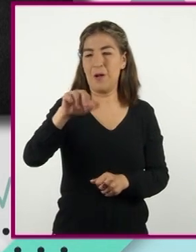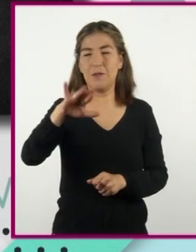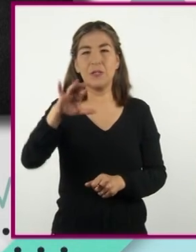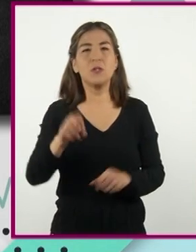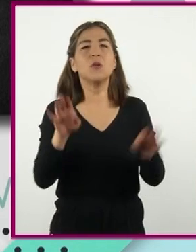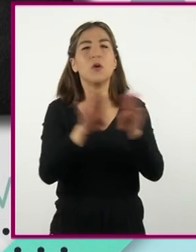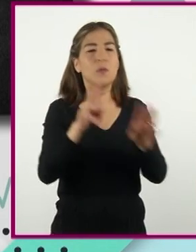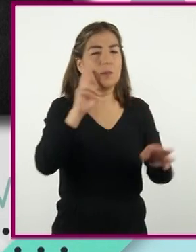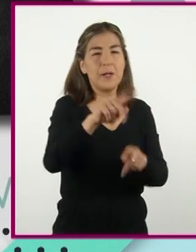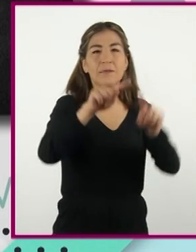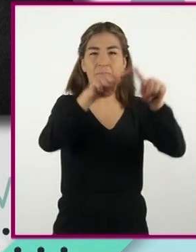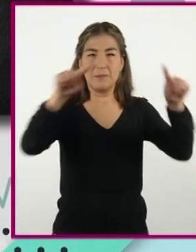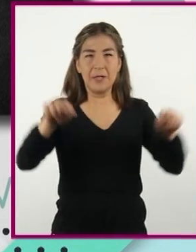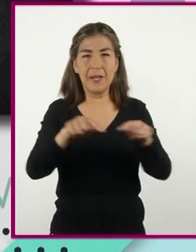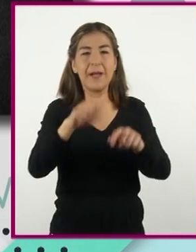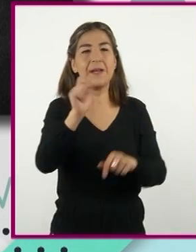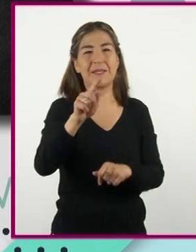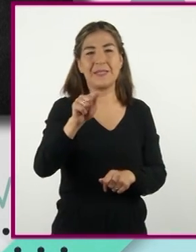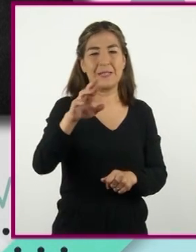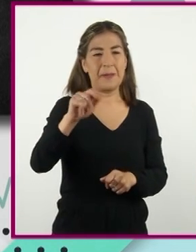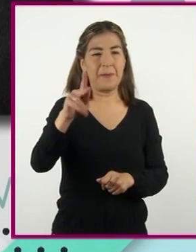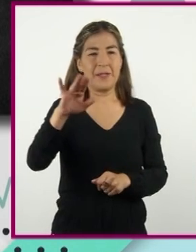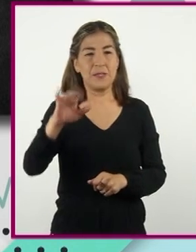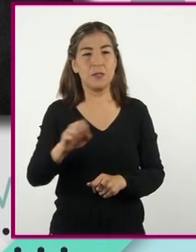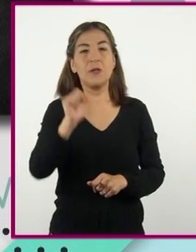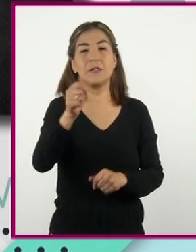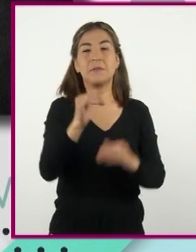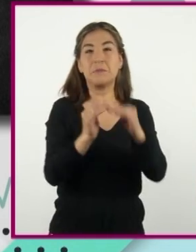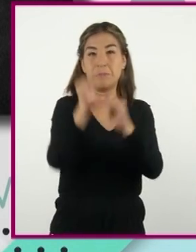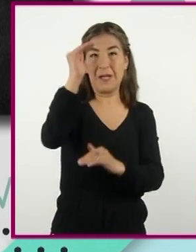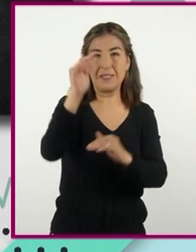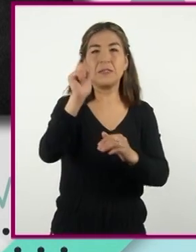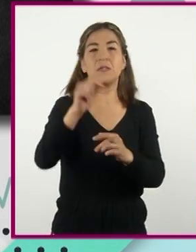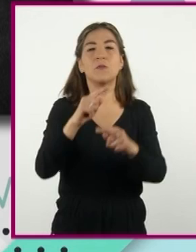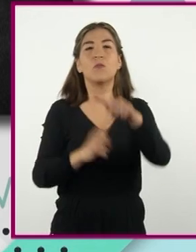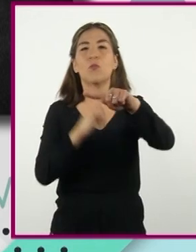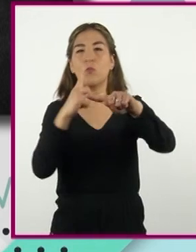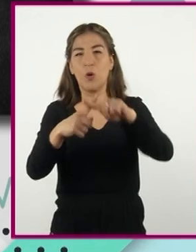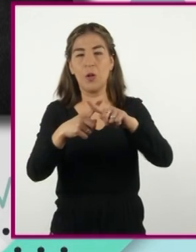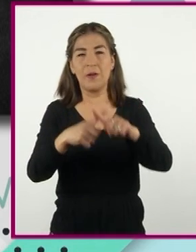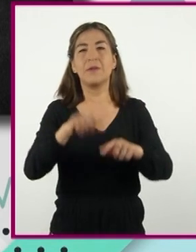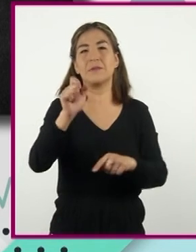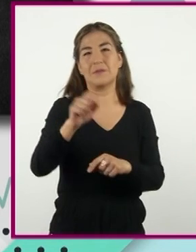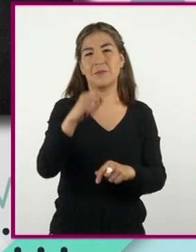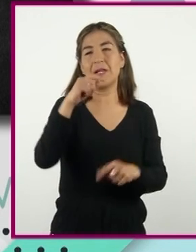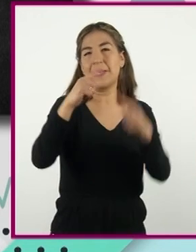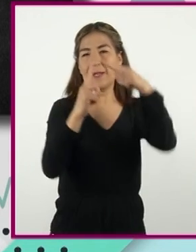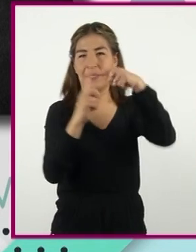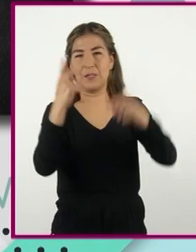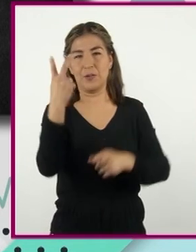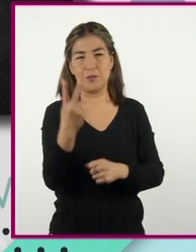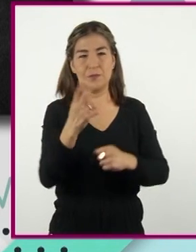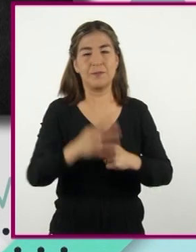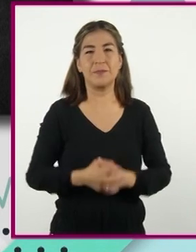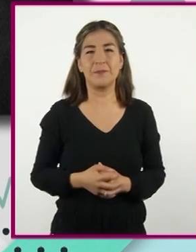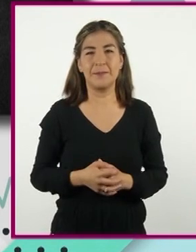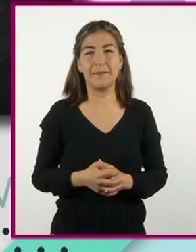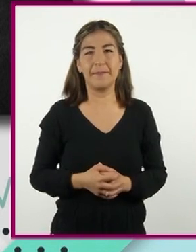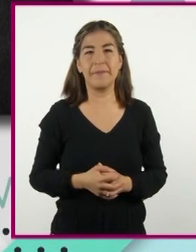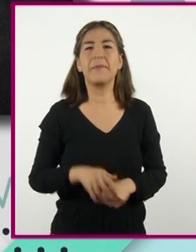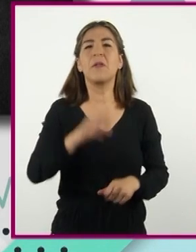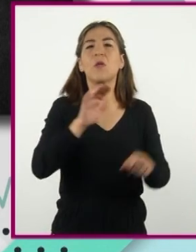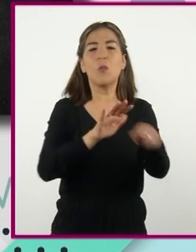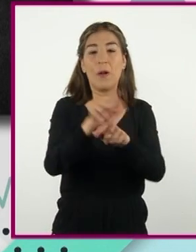de un trapecio: base mayor más base menor por altura entre 2. La base mayor